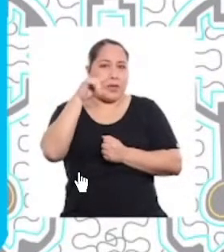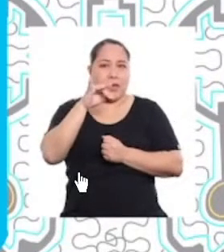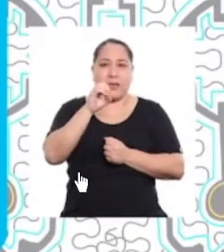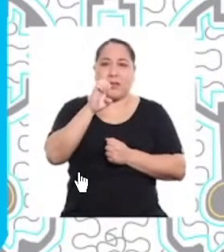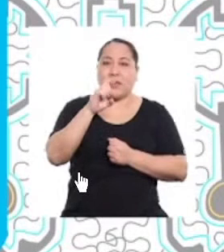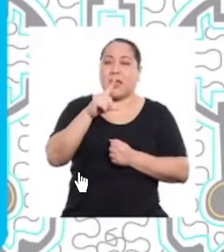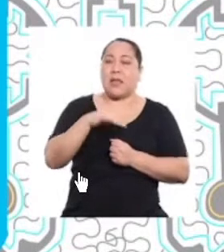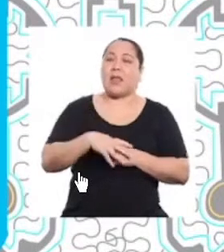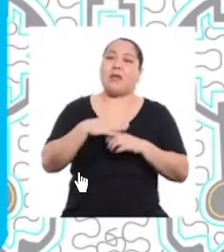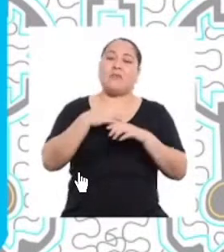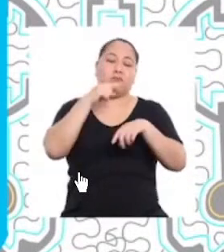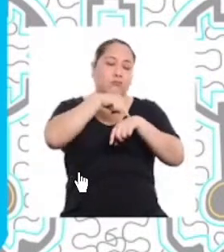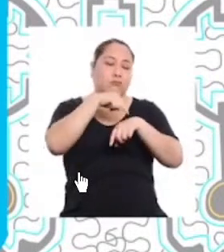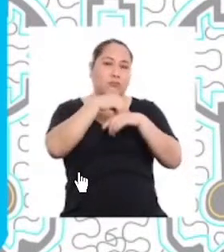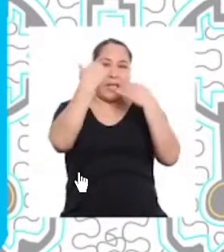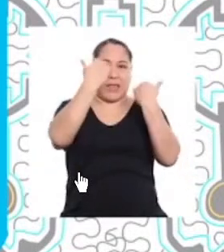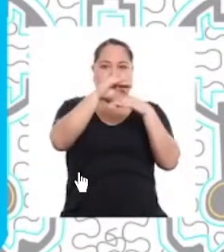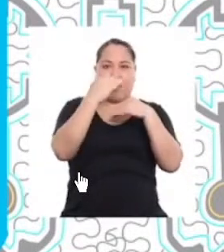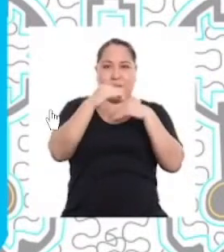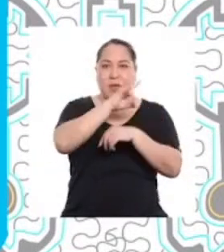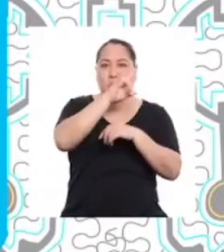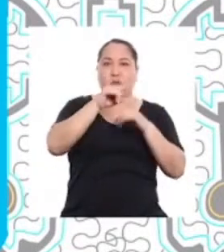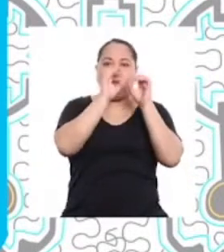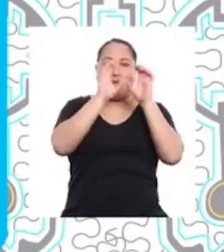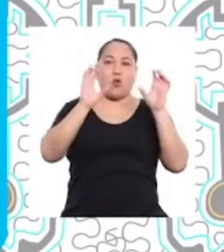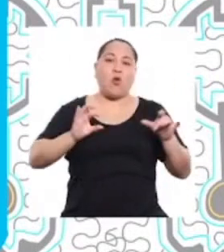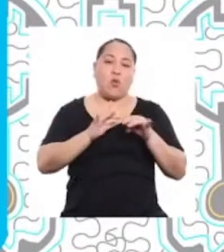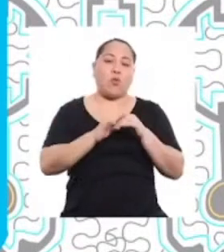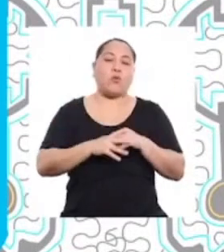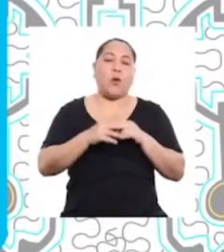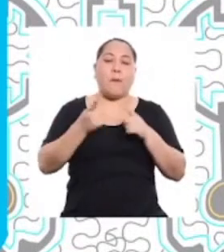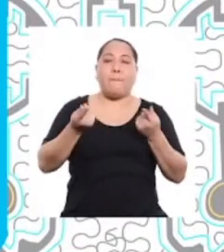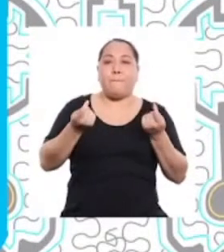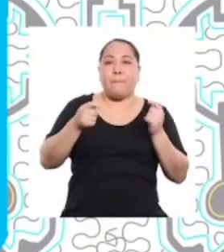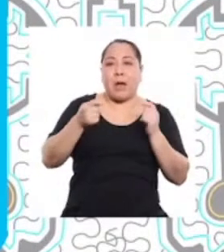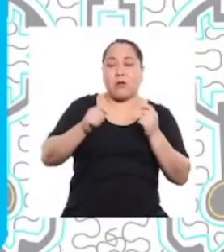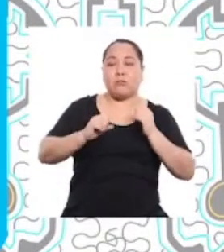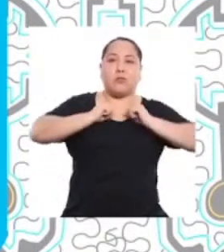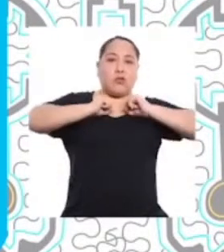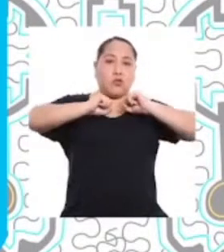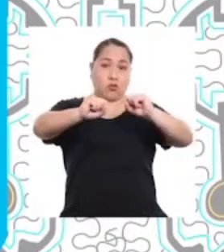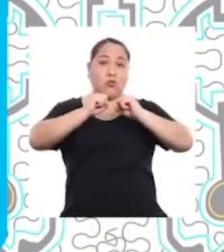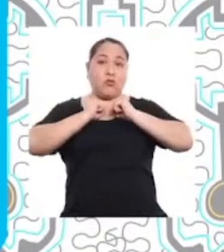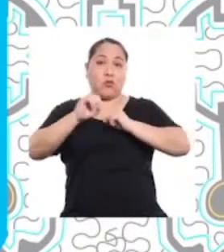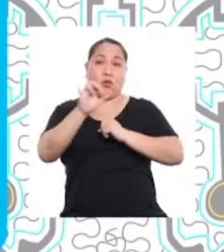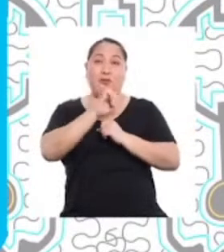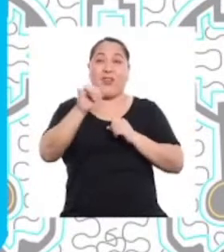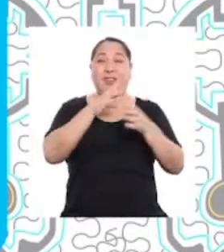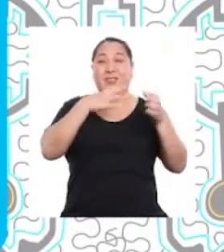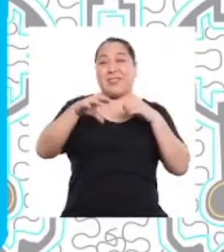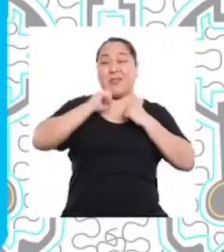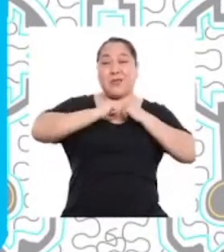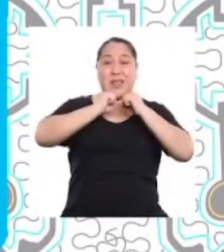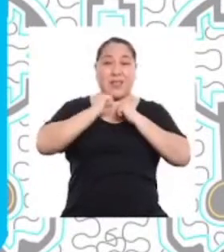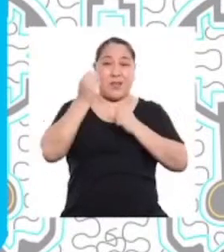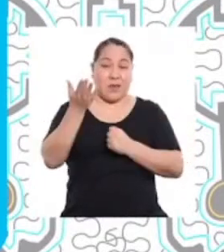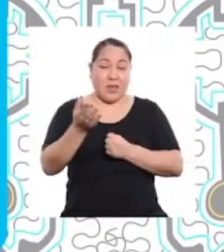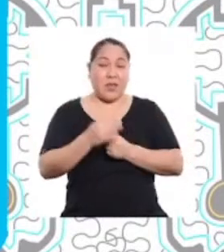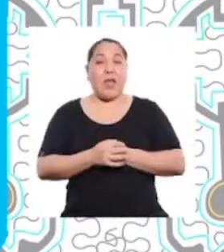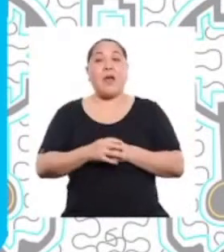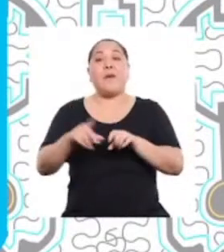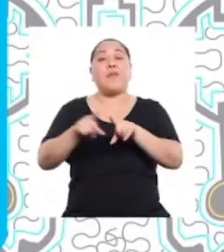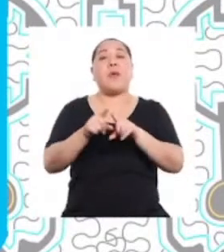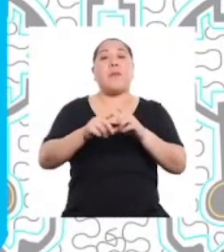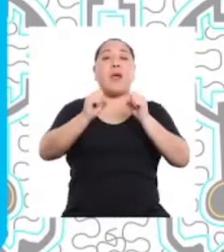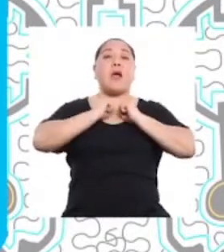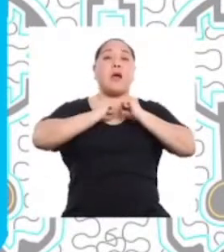que Gisela podría limitar el tiempo de uso de la computadora, hacer pausas para hacer ejercicios como los que hacemos en Activar,